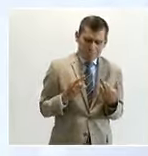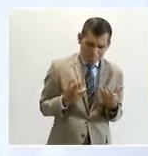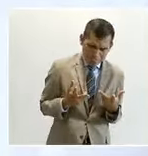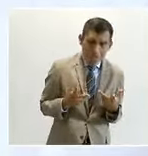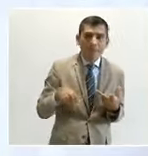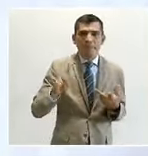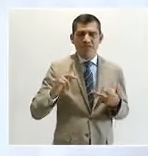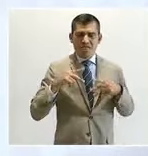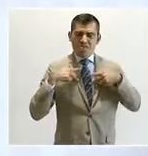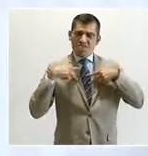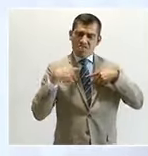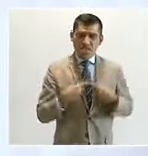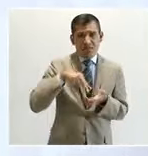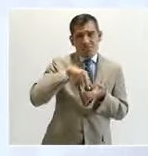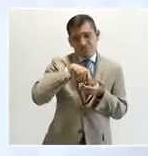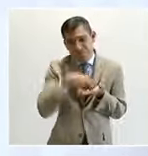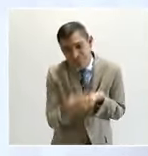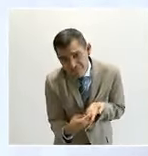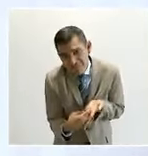no me doblo